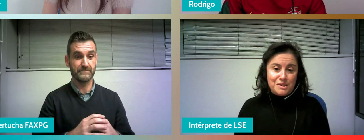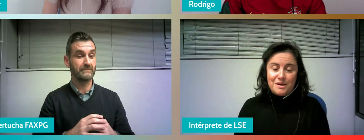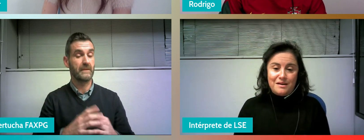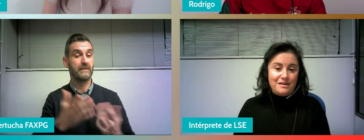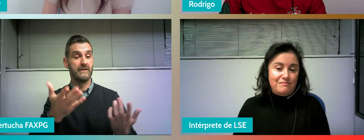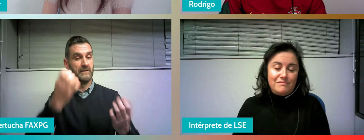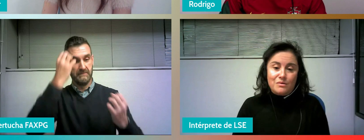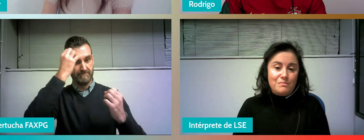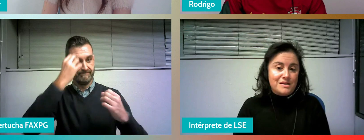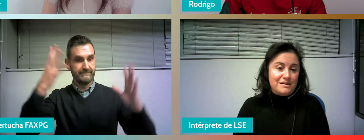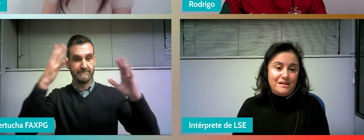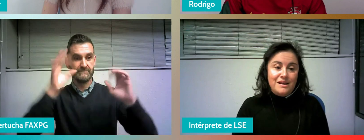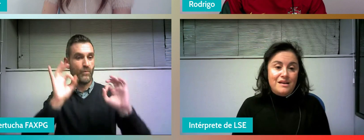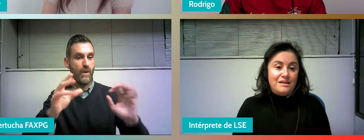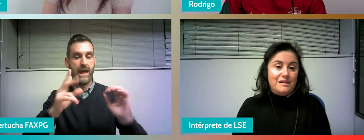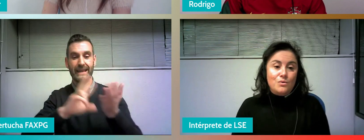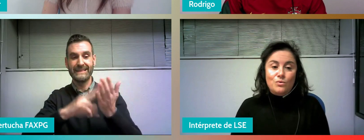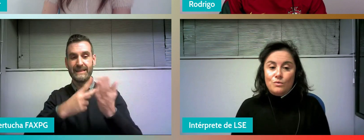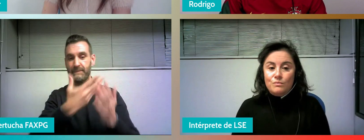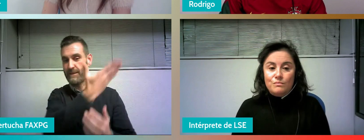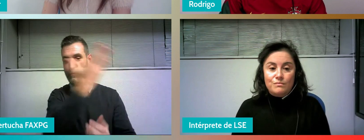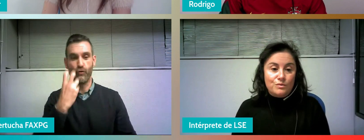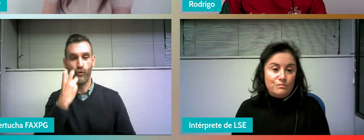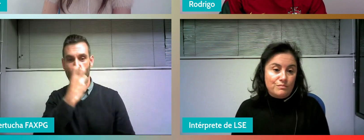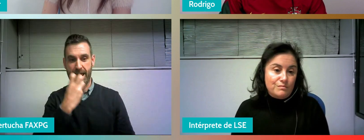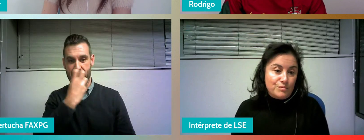non estivera, é unha conversa de eu